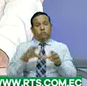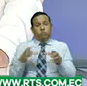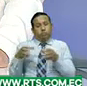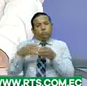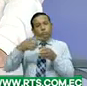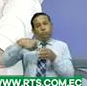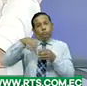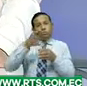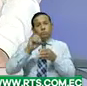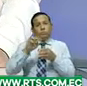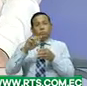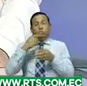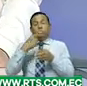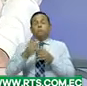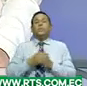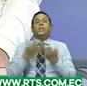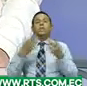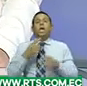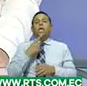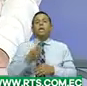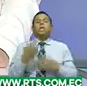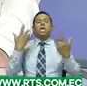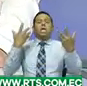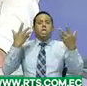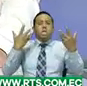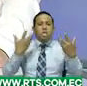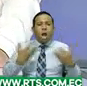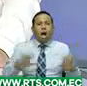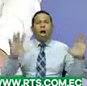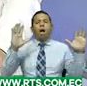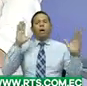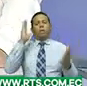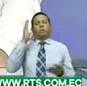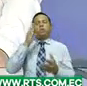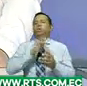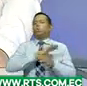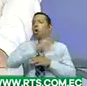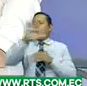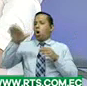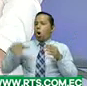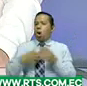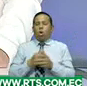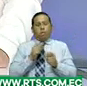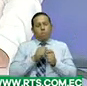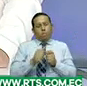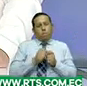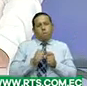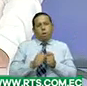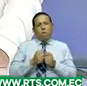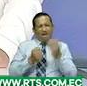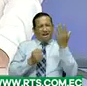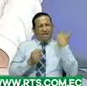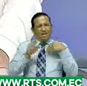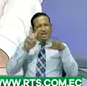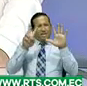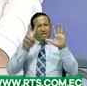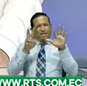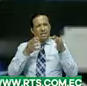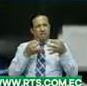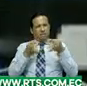por finalizado el escrutinio de todas las dignidades a elección popular del domingo 7 de febrero.